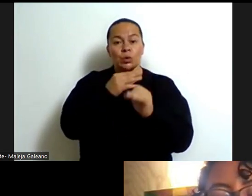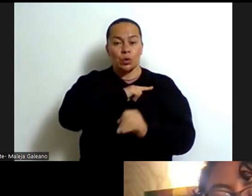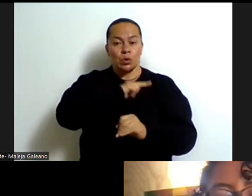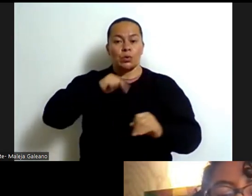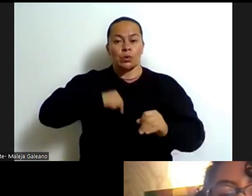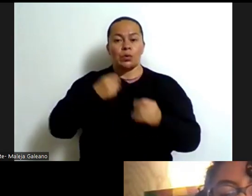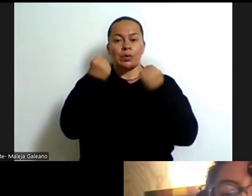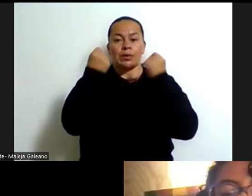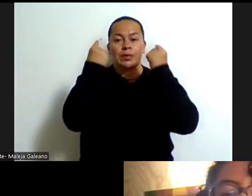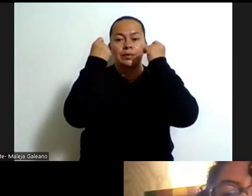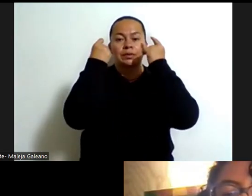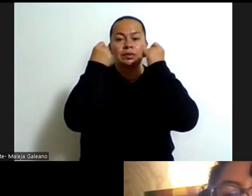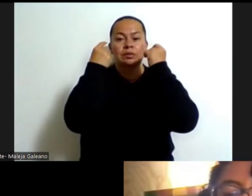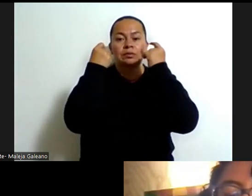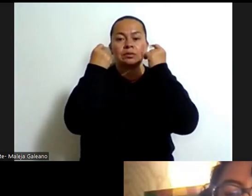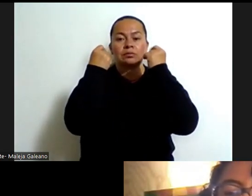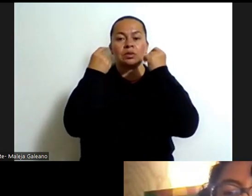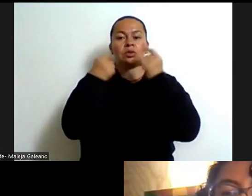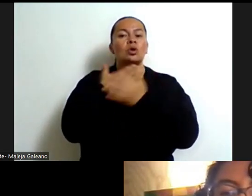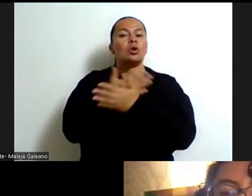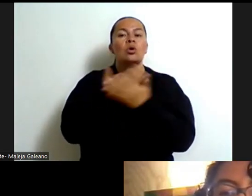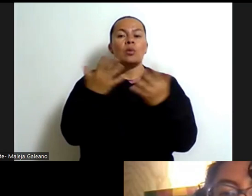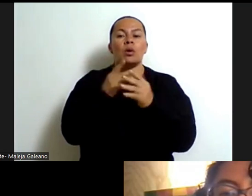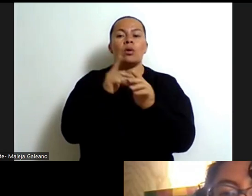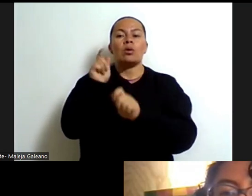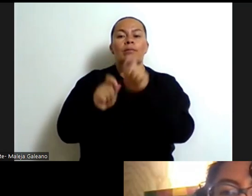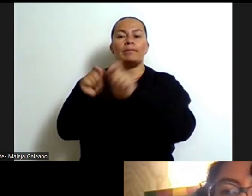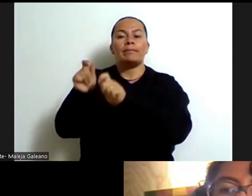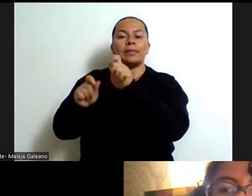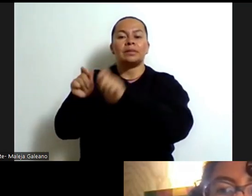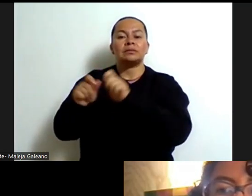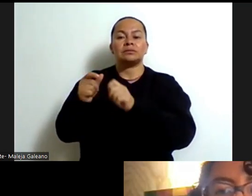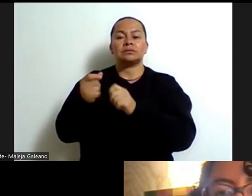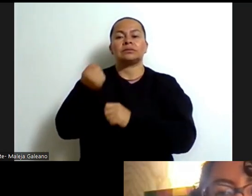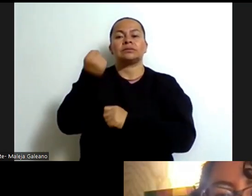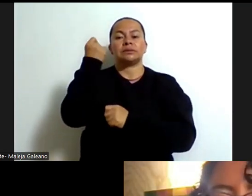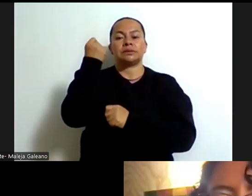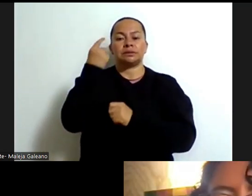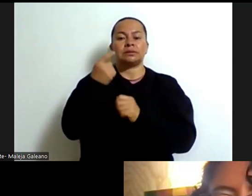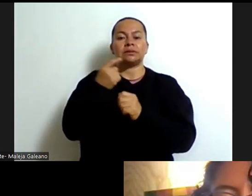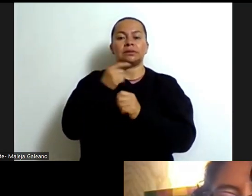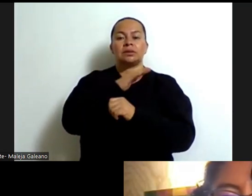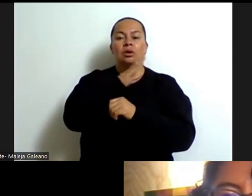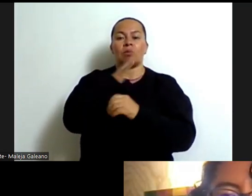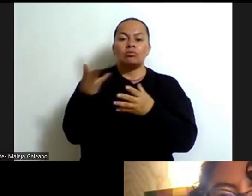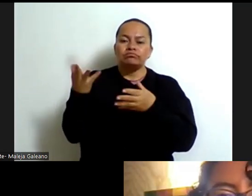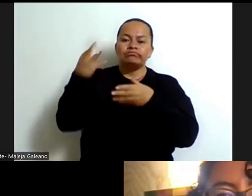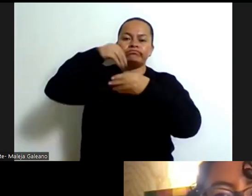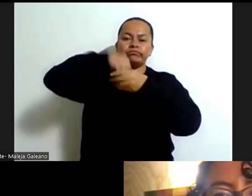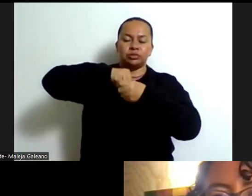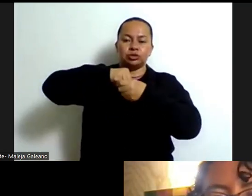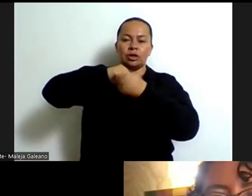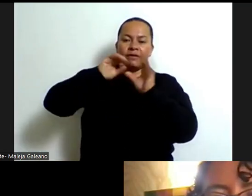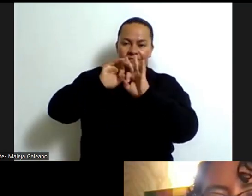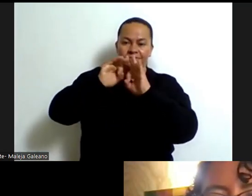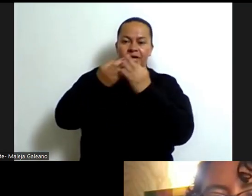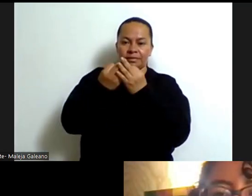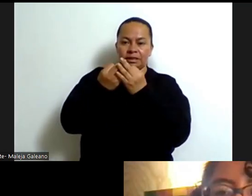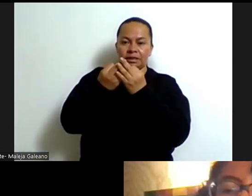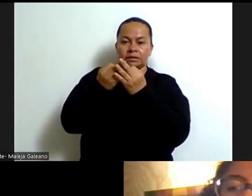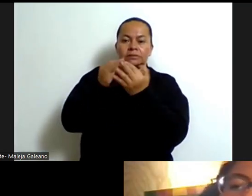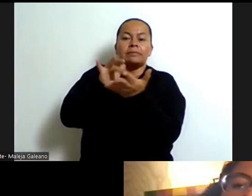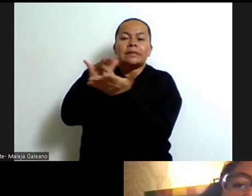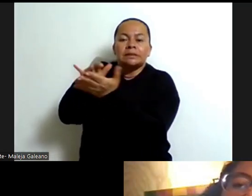de desde aquellas personas que son o que integran nuestras familias o que hacen parte de nuestras